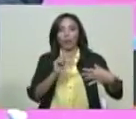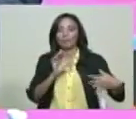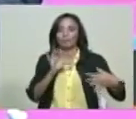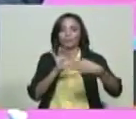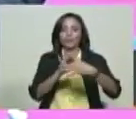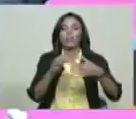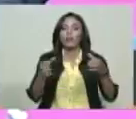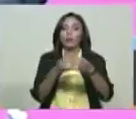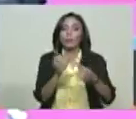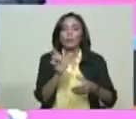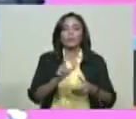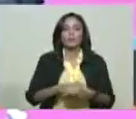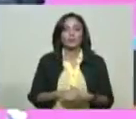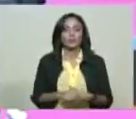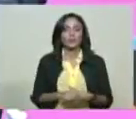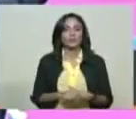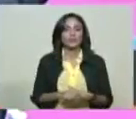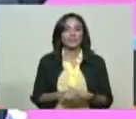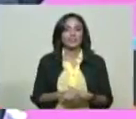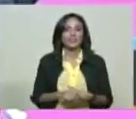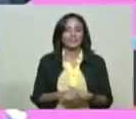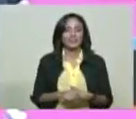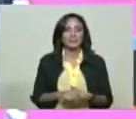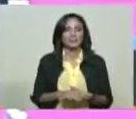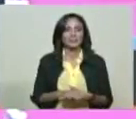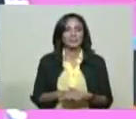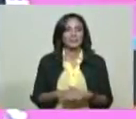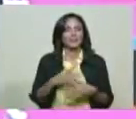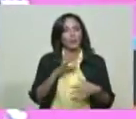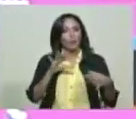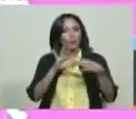socialista unido de venezuela unitario